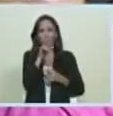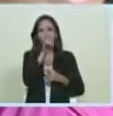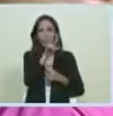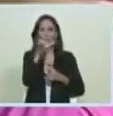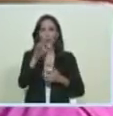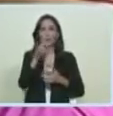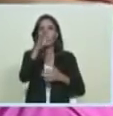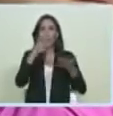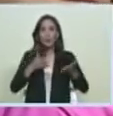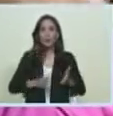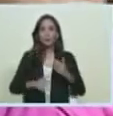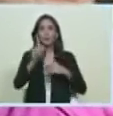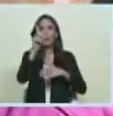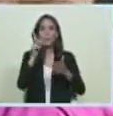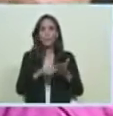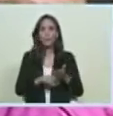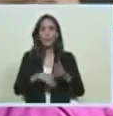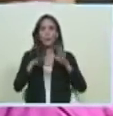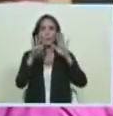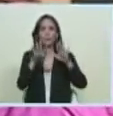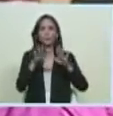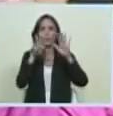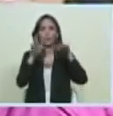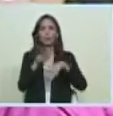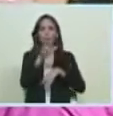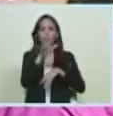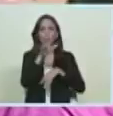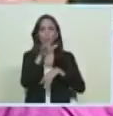Nació en 1994, ¿verdad, Ramón?